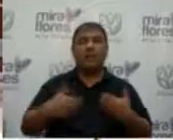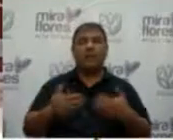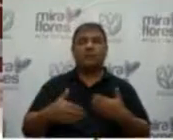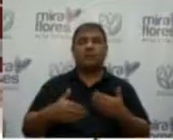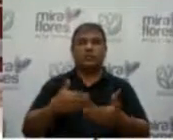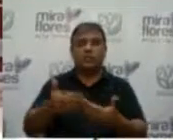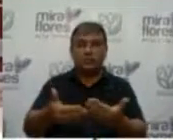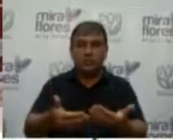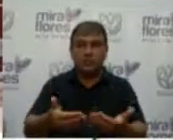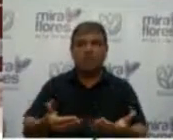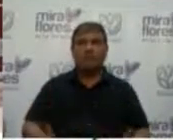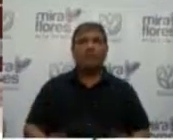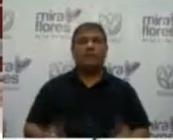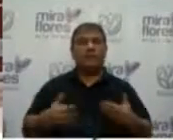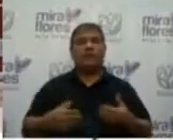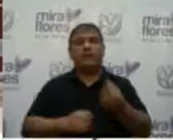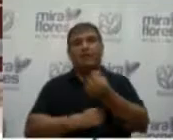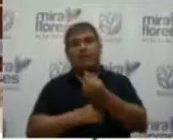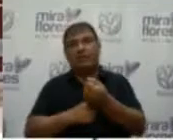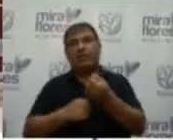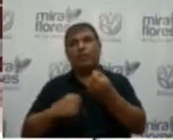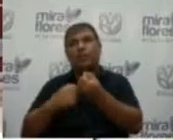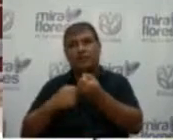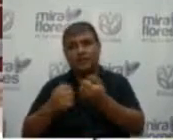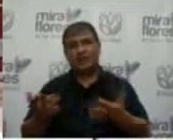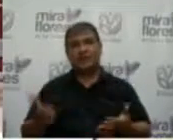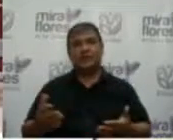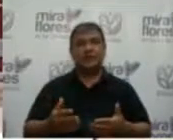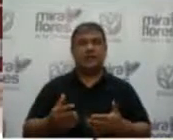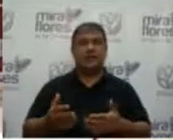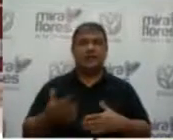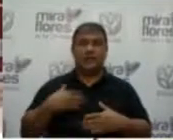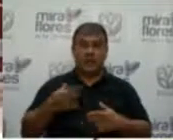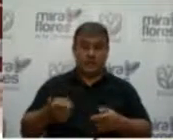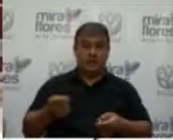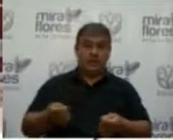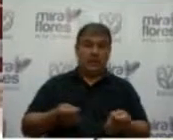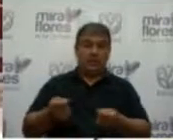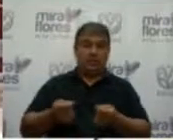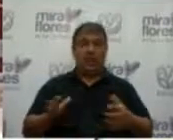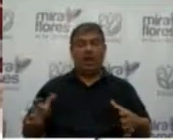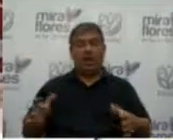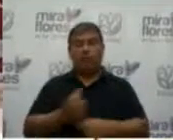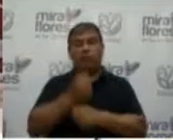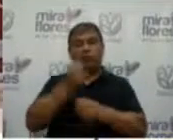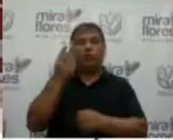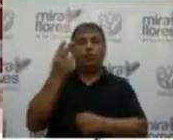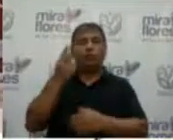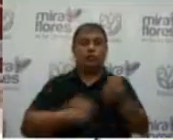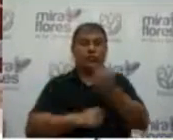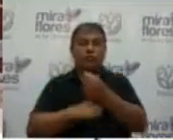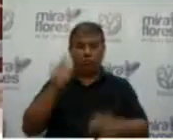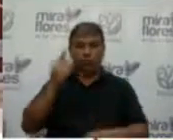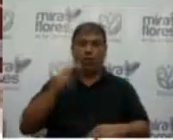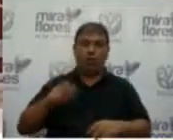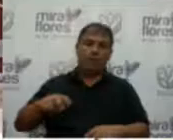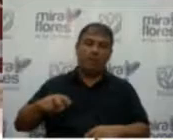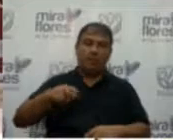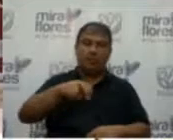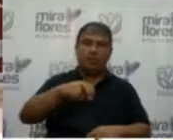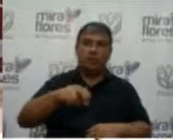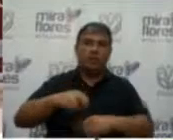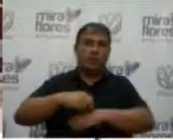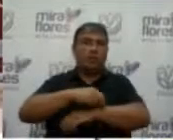seguir tendiendo puentes. En esta gestión hemos ya logrado dos puentes, uno peatonal que une los